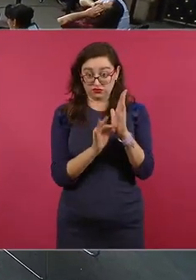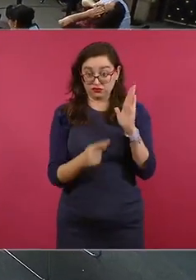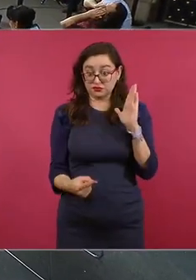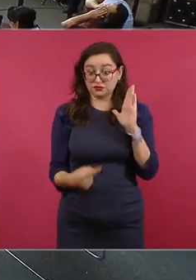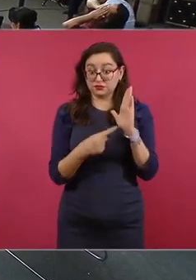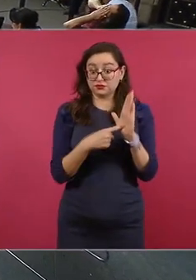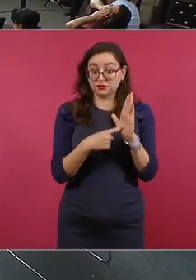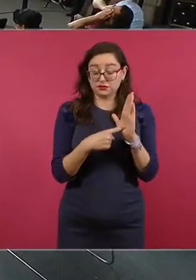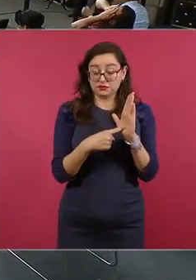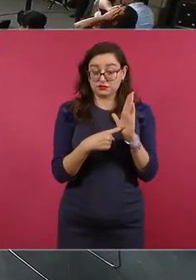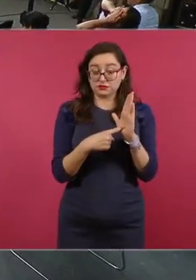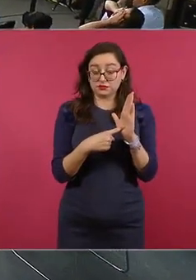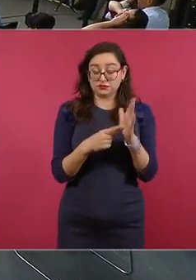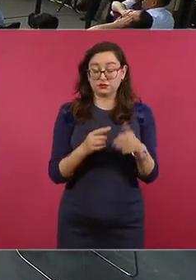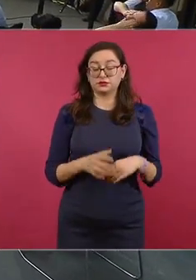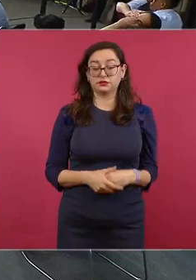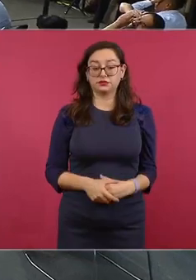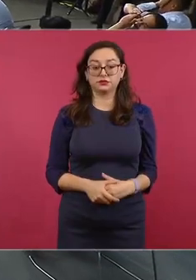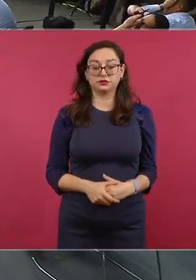si